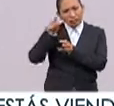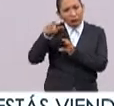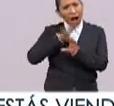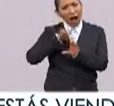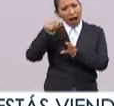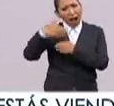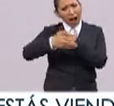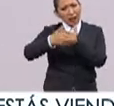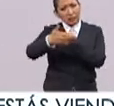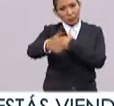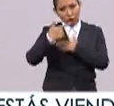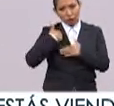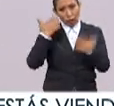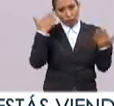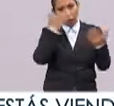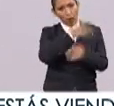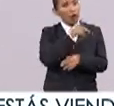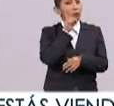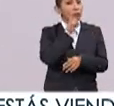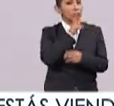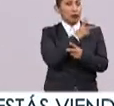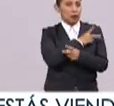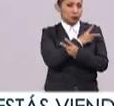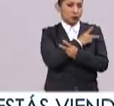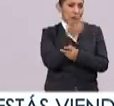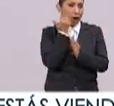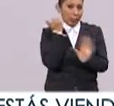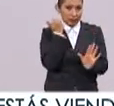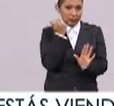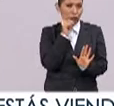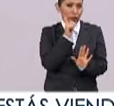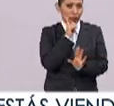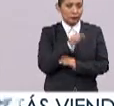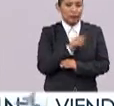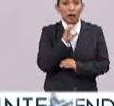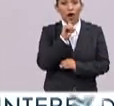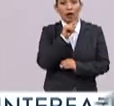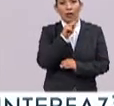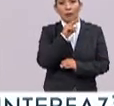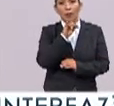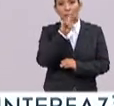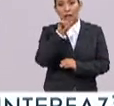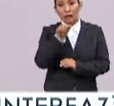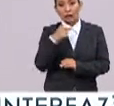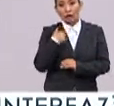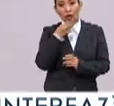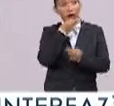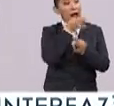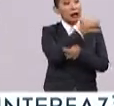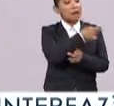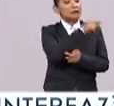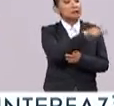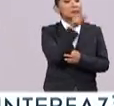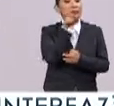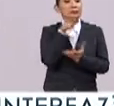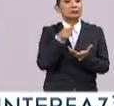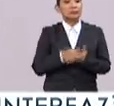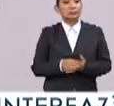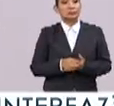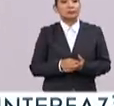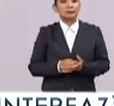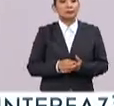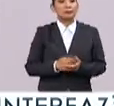donde yo hablé con la viuda antes meses antes que muriera desgraciadamente yo le viven noticia de que estaba viaje